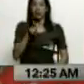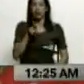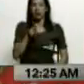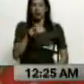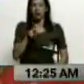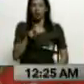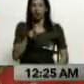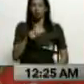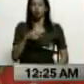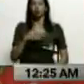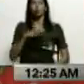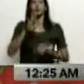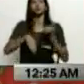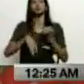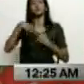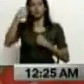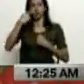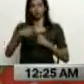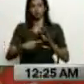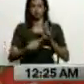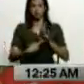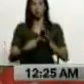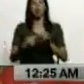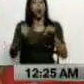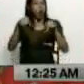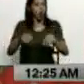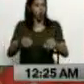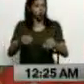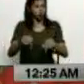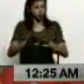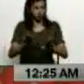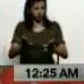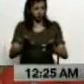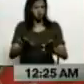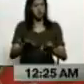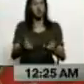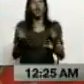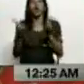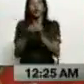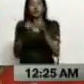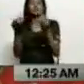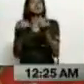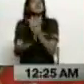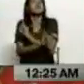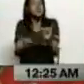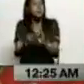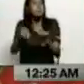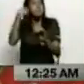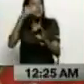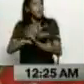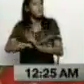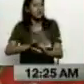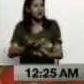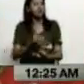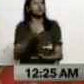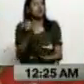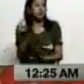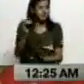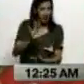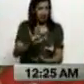Mira el Porque con este yo quiero cerrar por hoy por ahora los videos ya